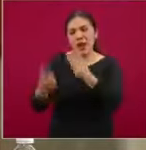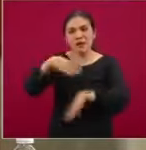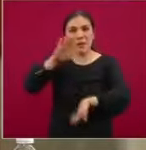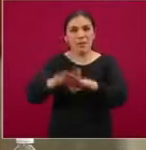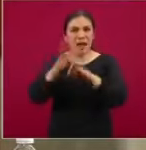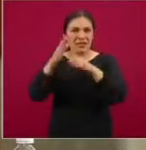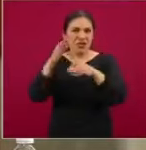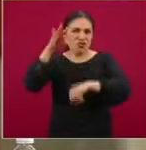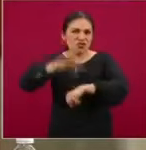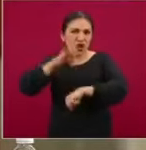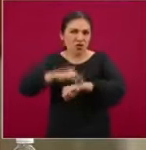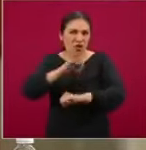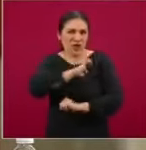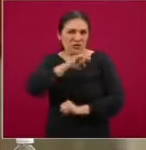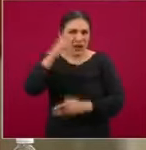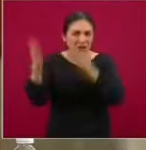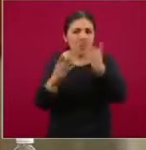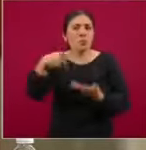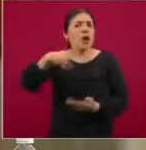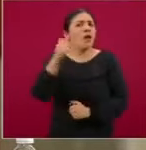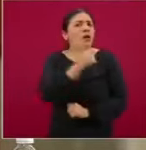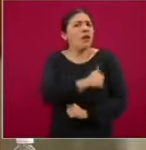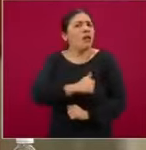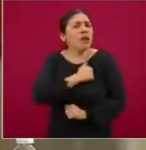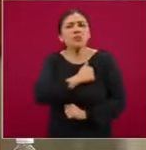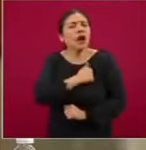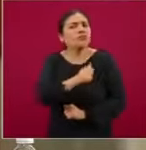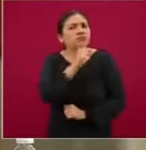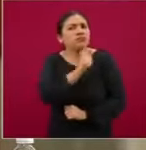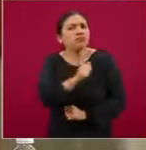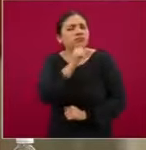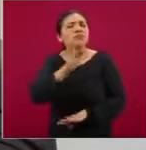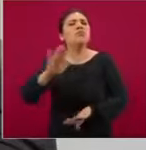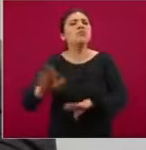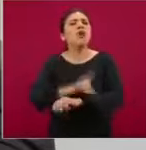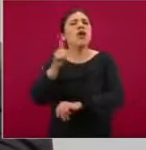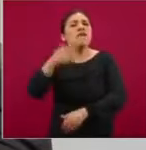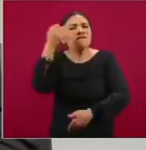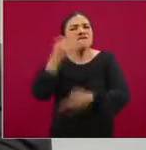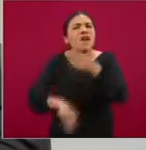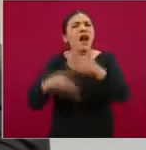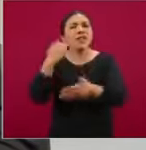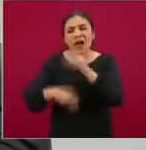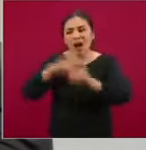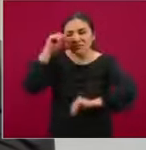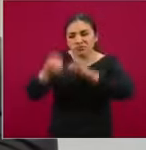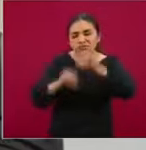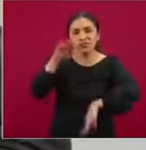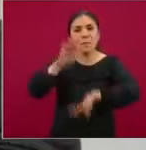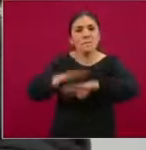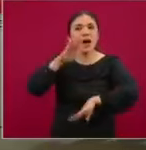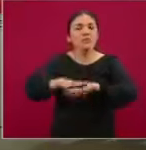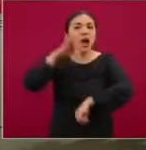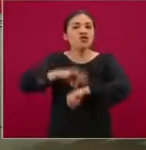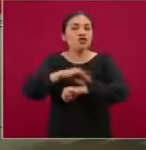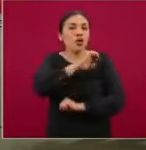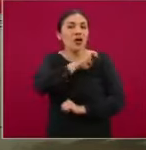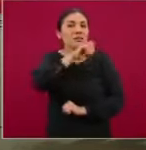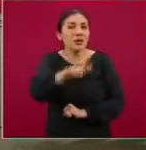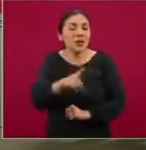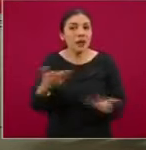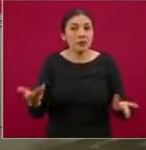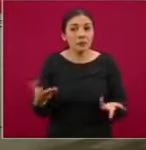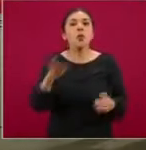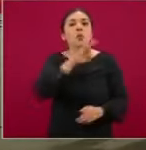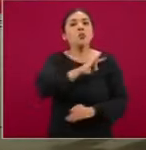salud, y lamentablemente no lo ha sido por esta escasez estructural de médicos especialistas, y permite